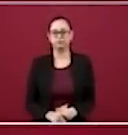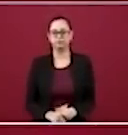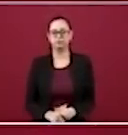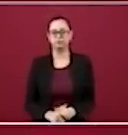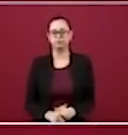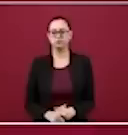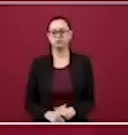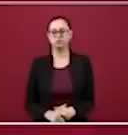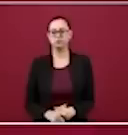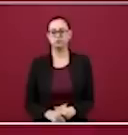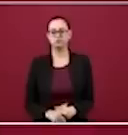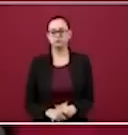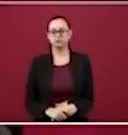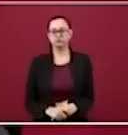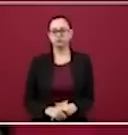Había en